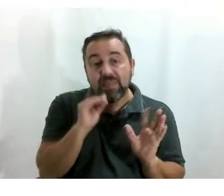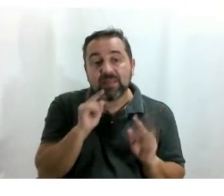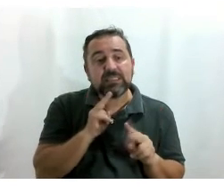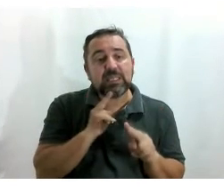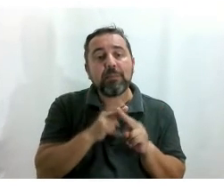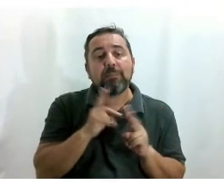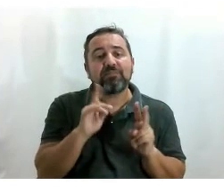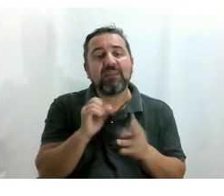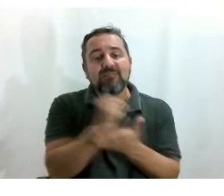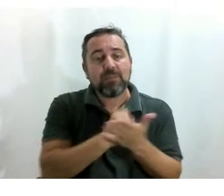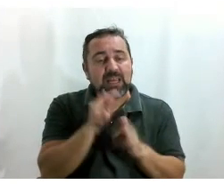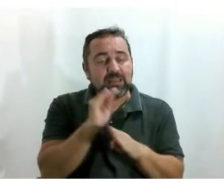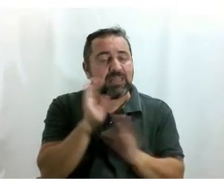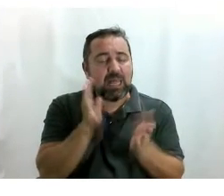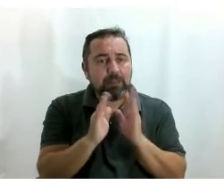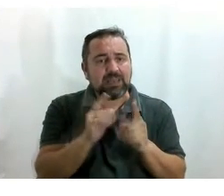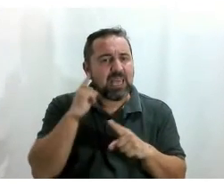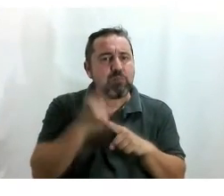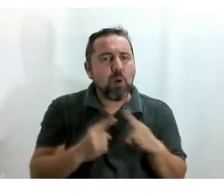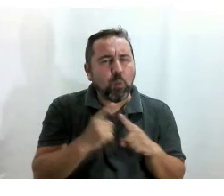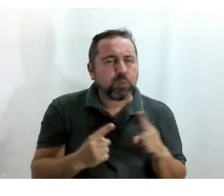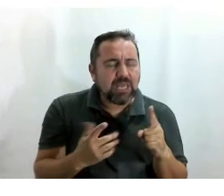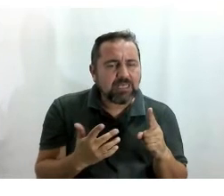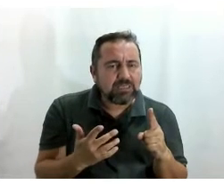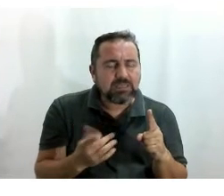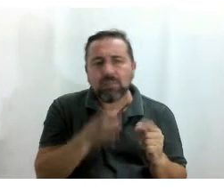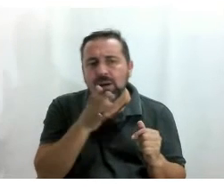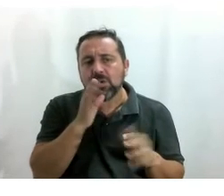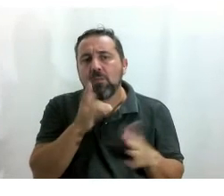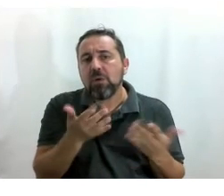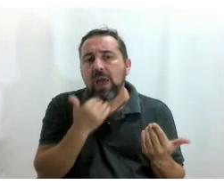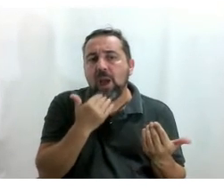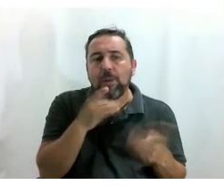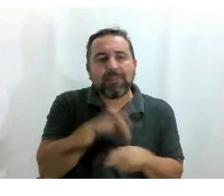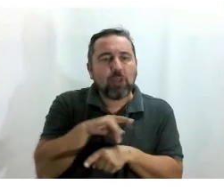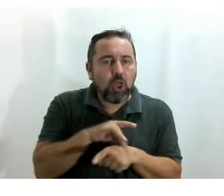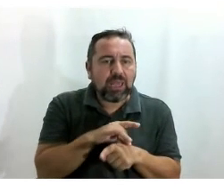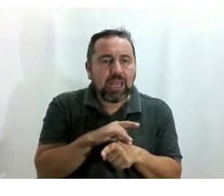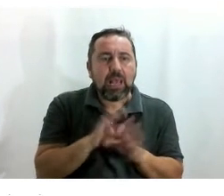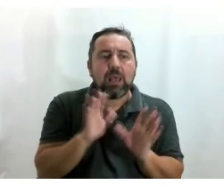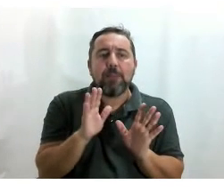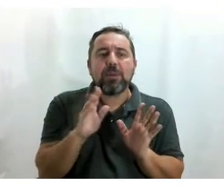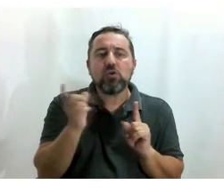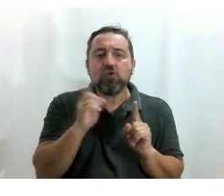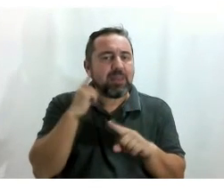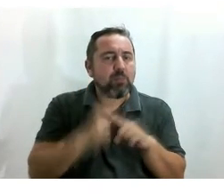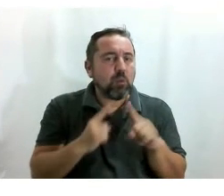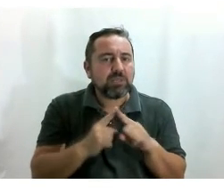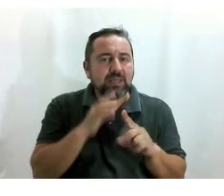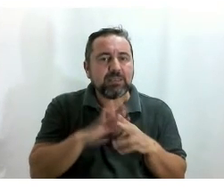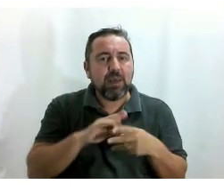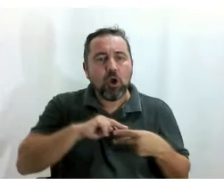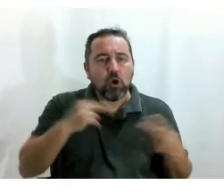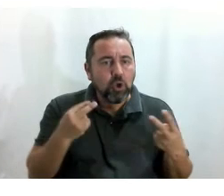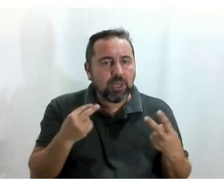terapias farmacológicas están enfocadas a hipoacusias causadas por alguna patología y no para hipoacusias